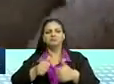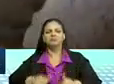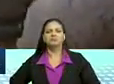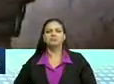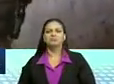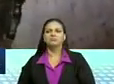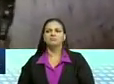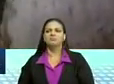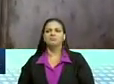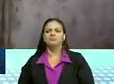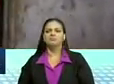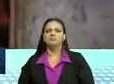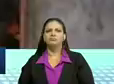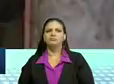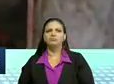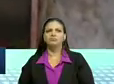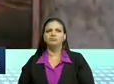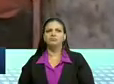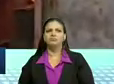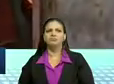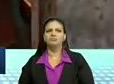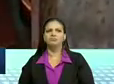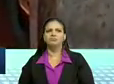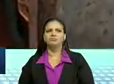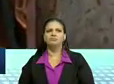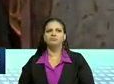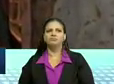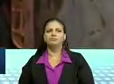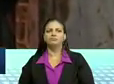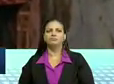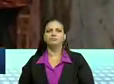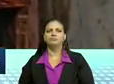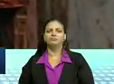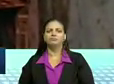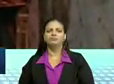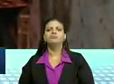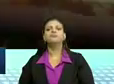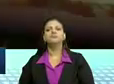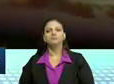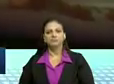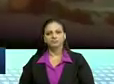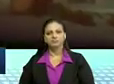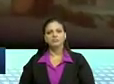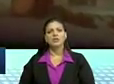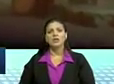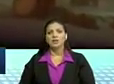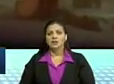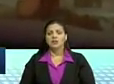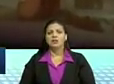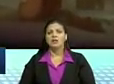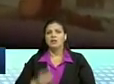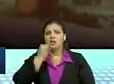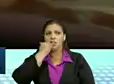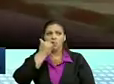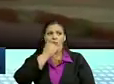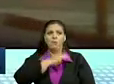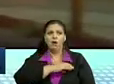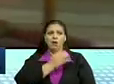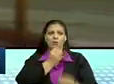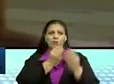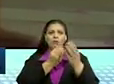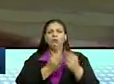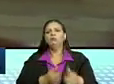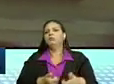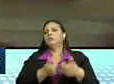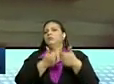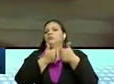que seguramente informaron y pasaron el dato a nuestra policía para que puedan desarticular esta banda. Eso hace un ciudadano de